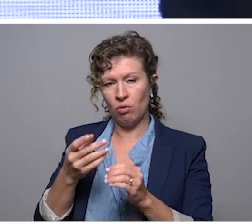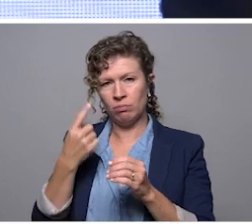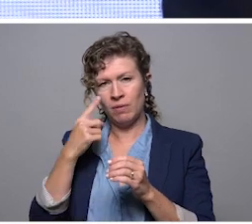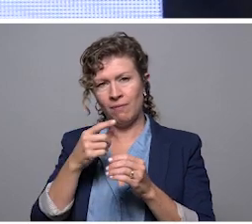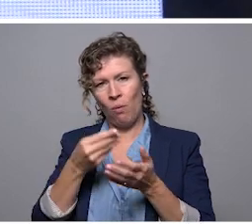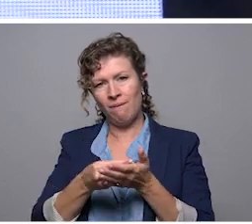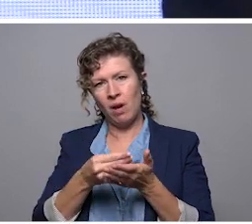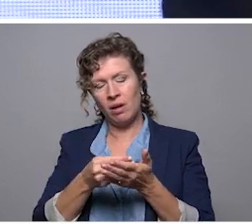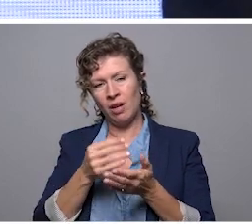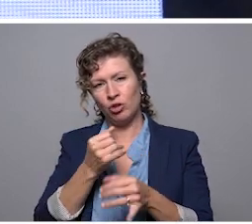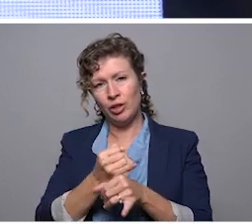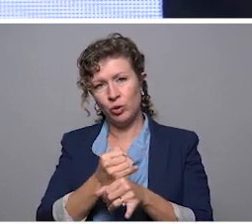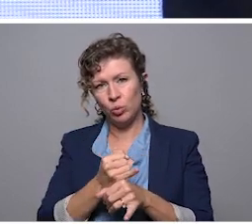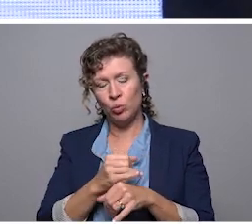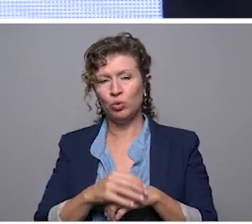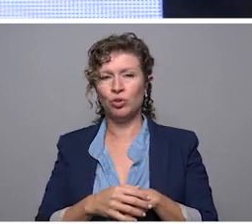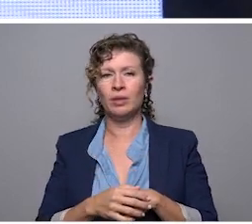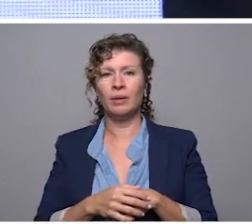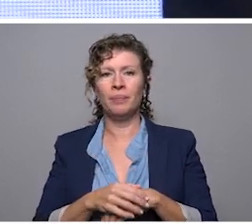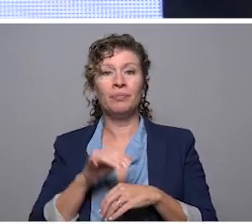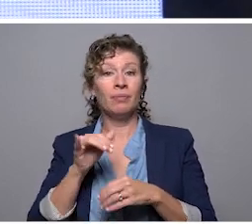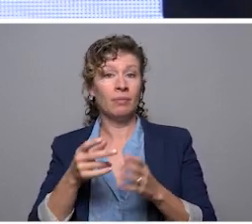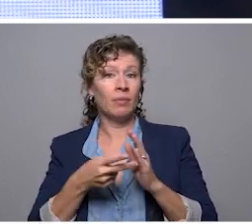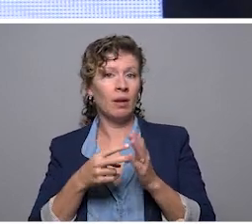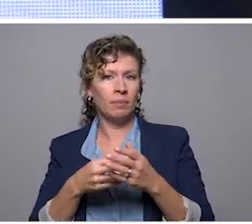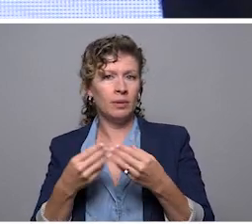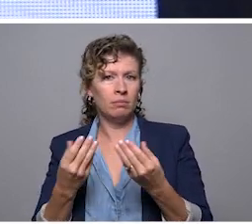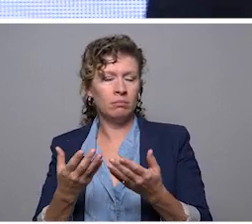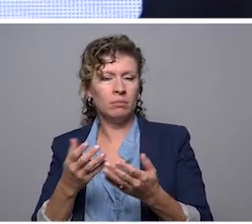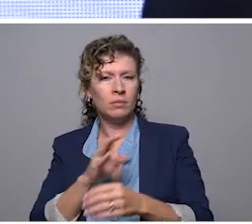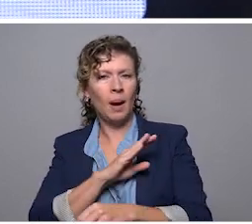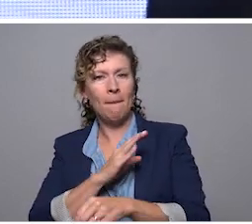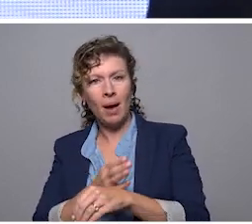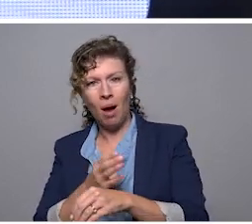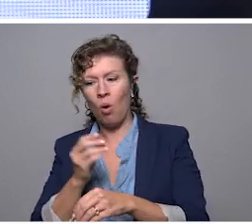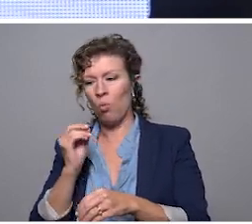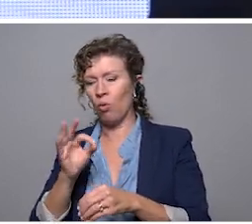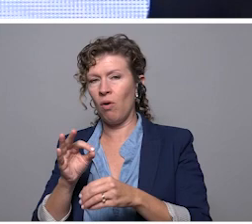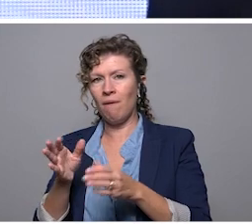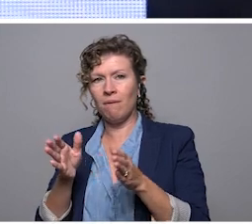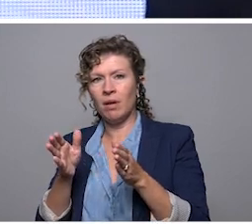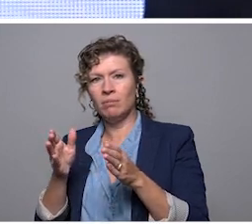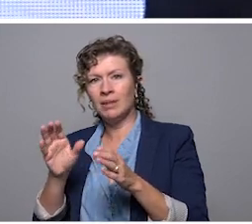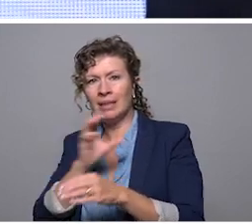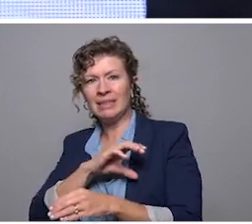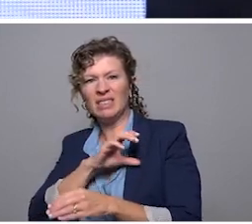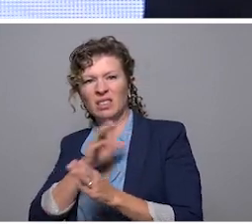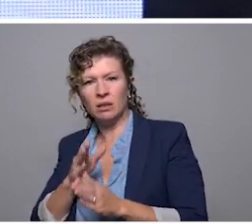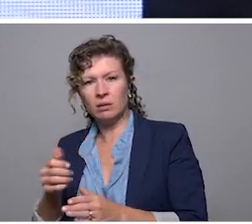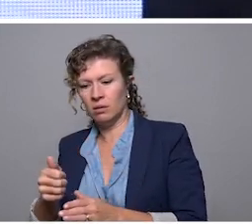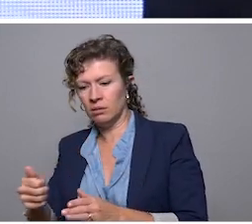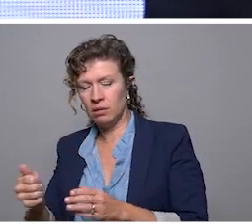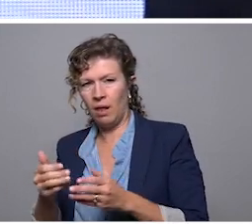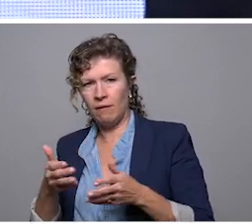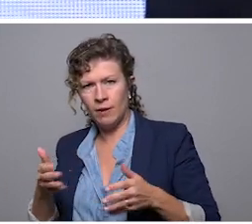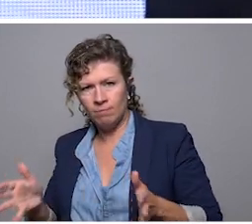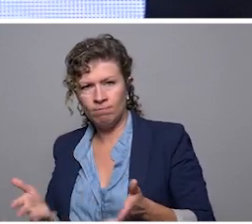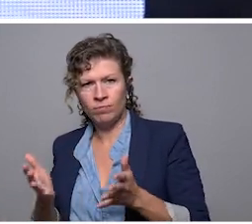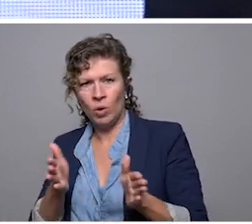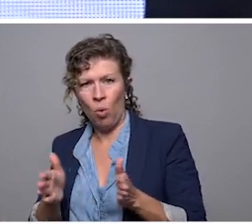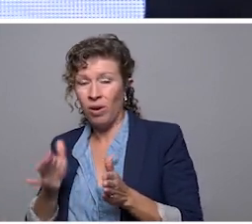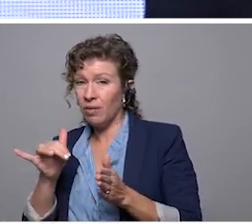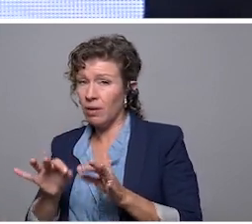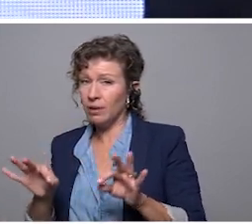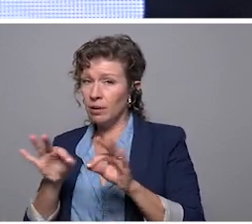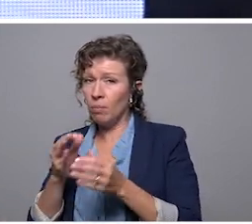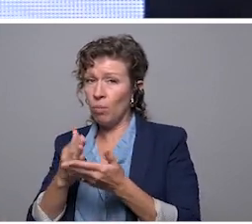poder de acción a la a la acción organizada de las comunidades Esa es la parte más importante cuando se habla de inclusión Financiera